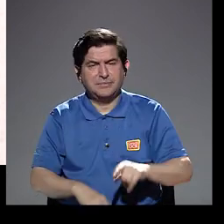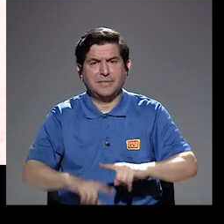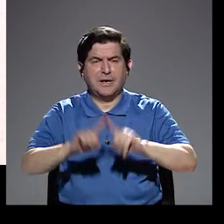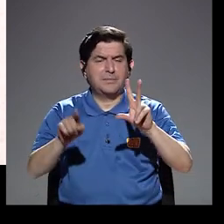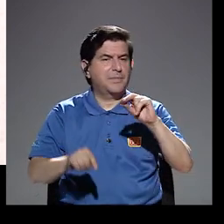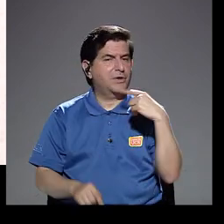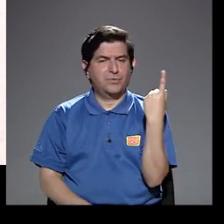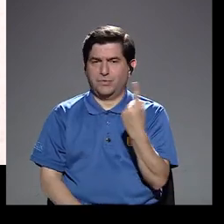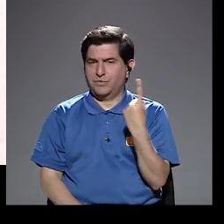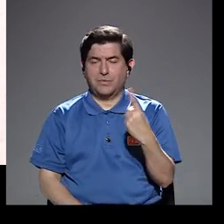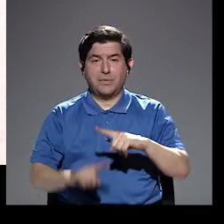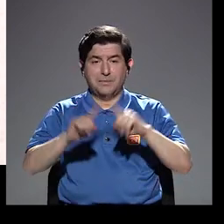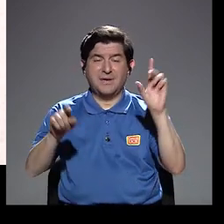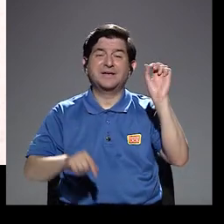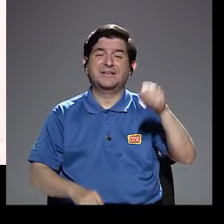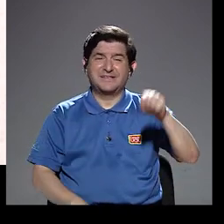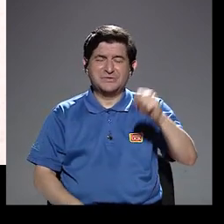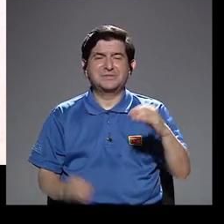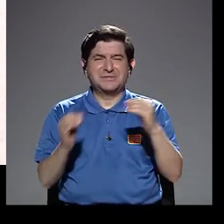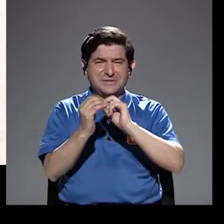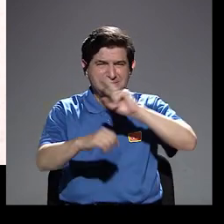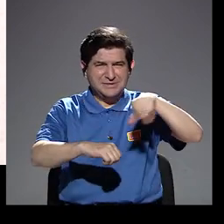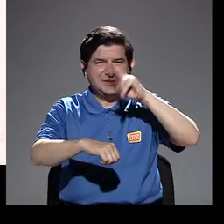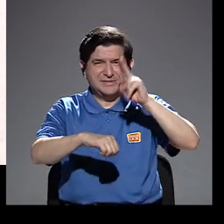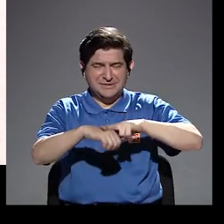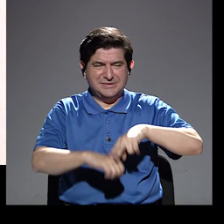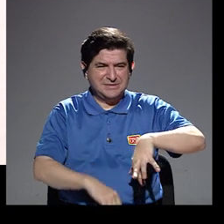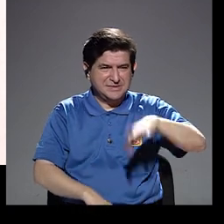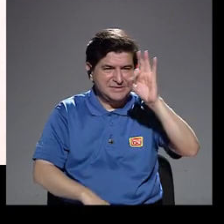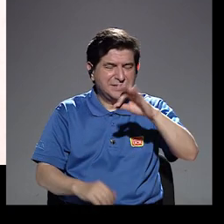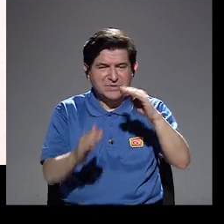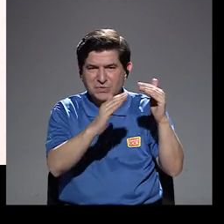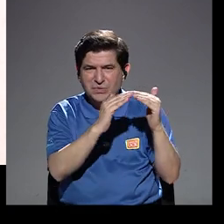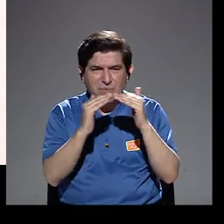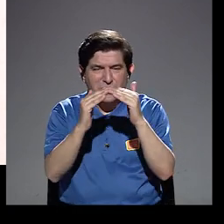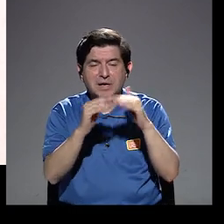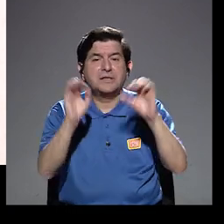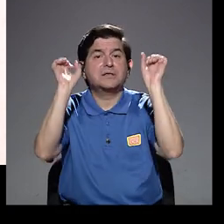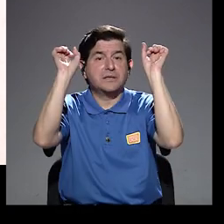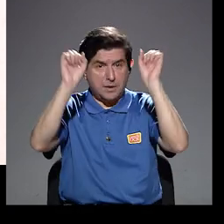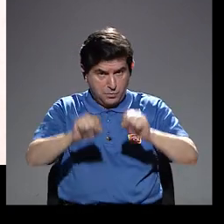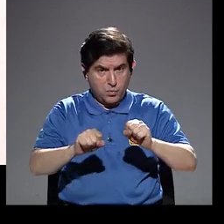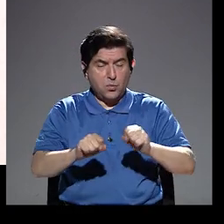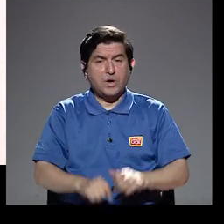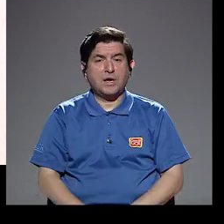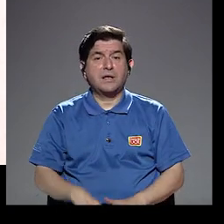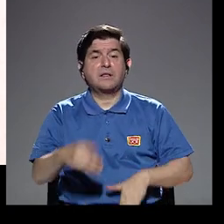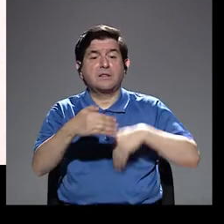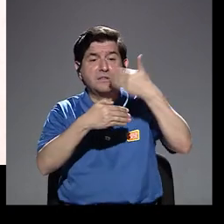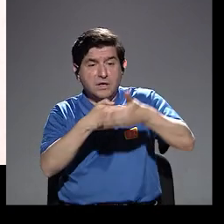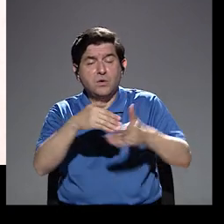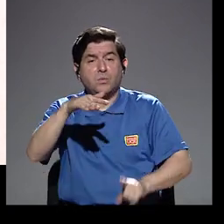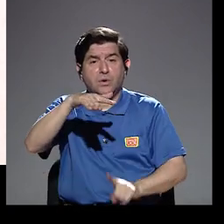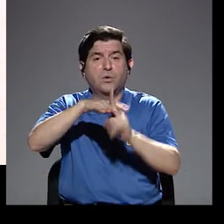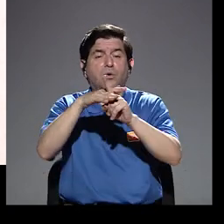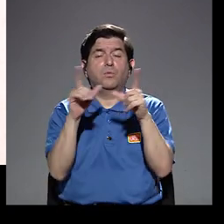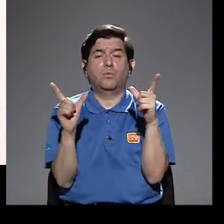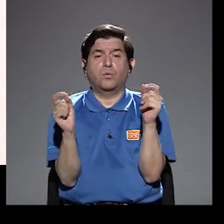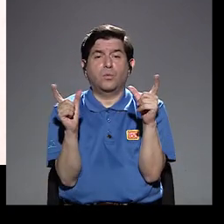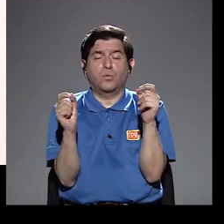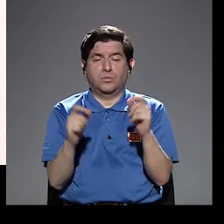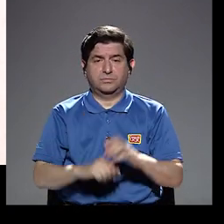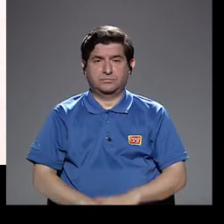frecuentes, aunque no son los únicos, pero sí son como los más frecuentes que se encuentran dentro de la población que pueden llegar a detonar